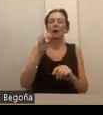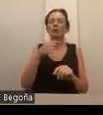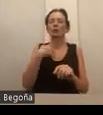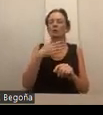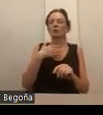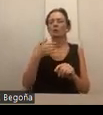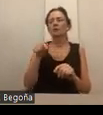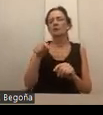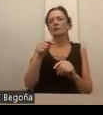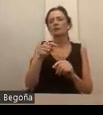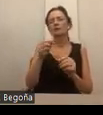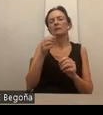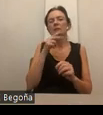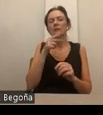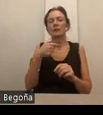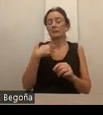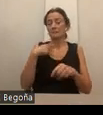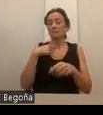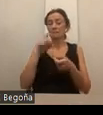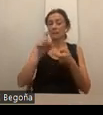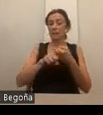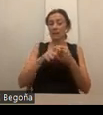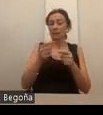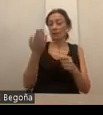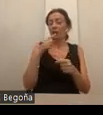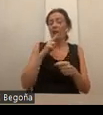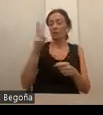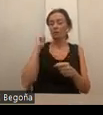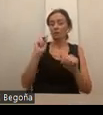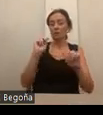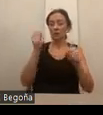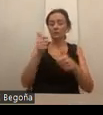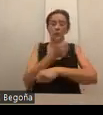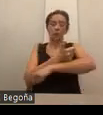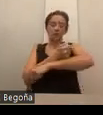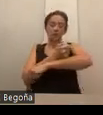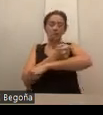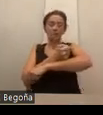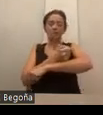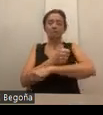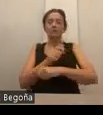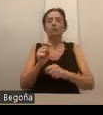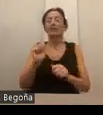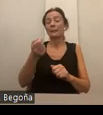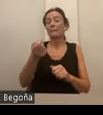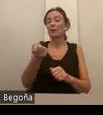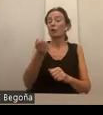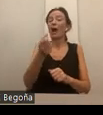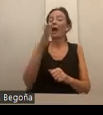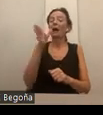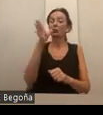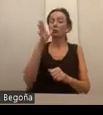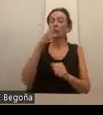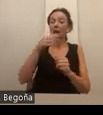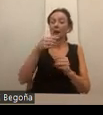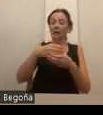diagnosticado diabético tipo 2 hace 2 años y empezó con insulina ya que estaba a 437 de azúcar. Empezó a tomar aloe melocotón y una